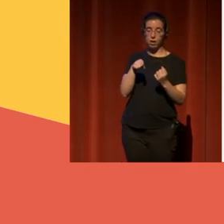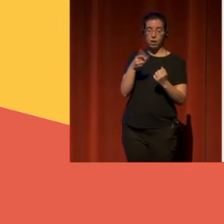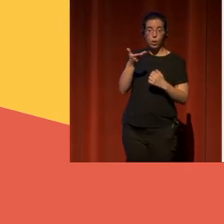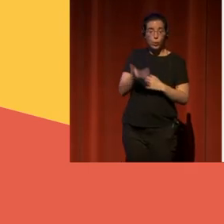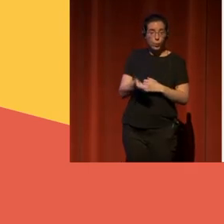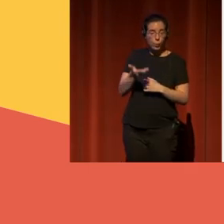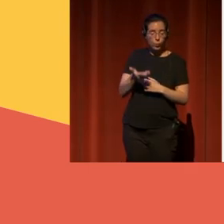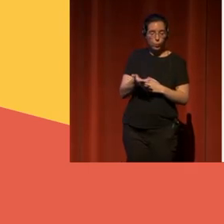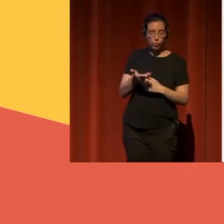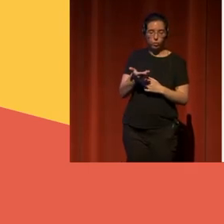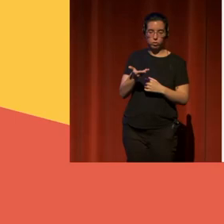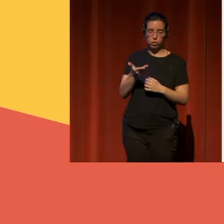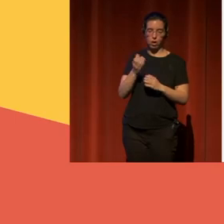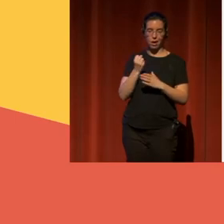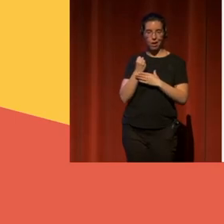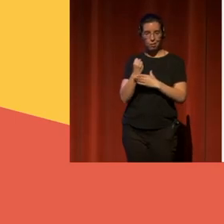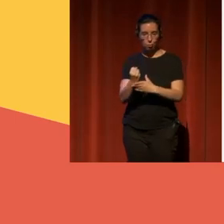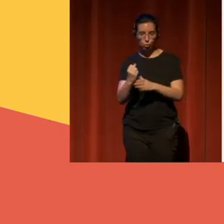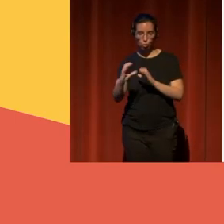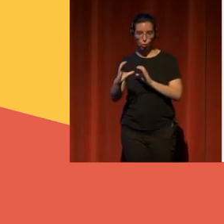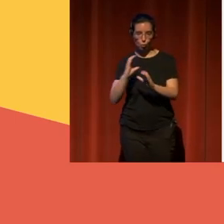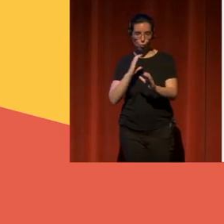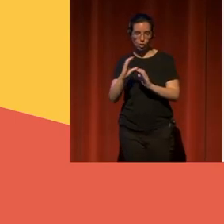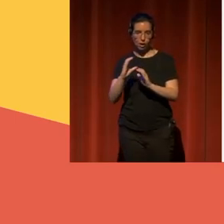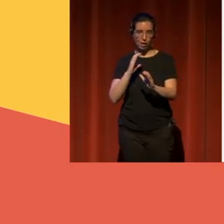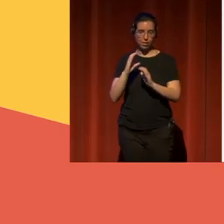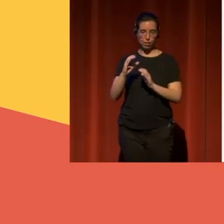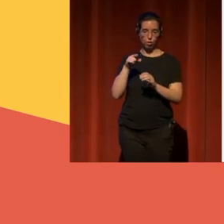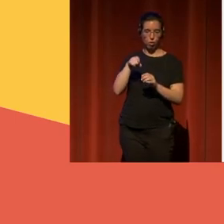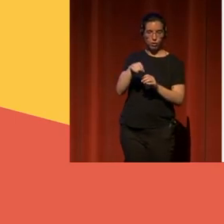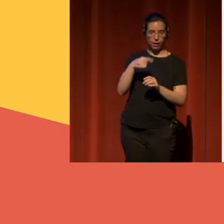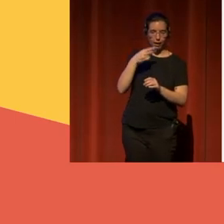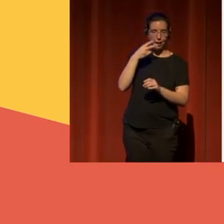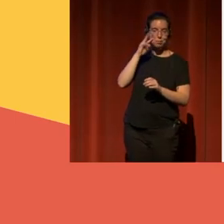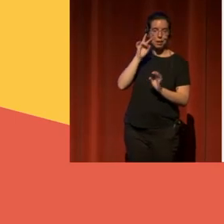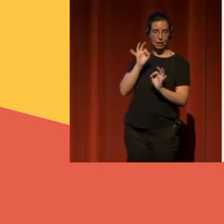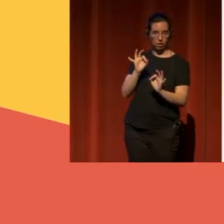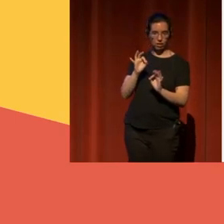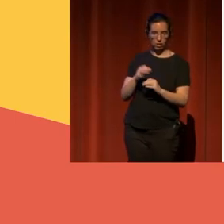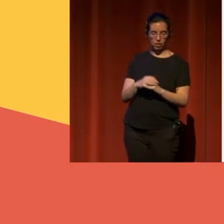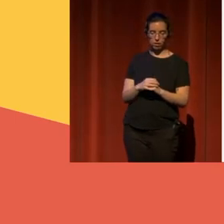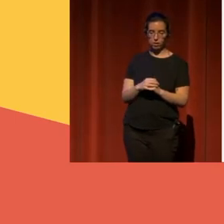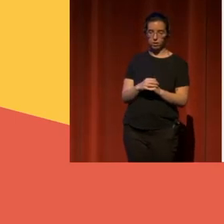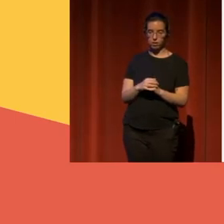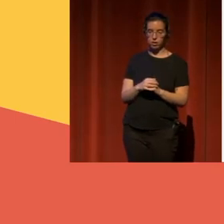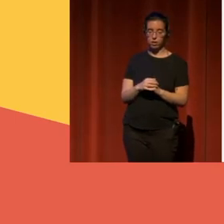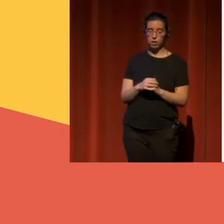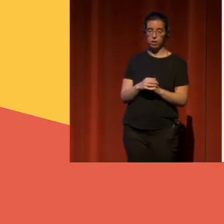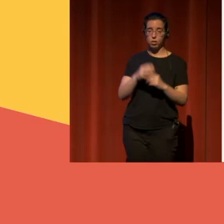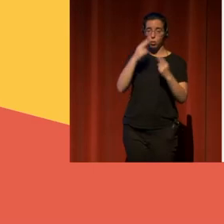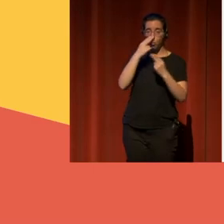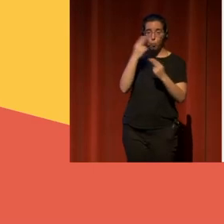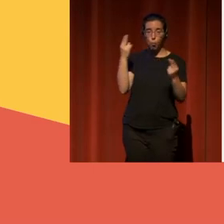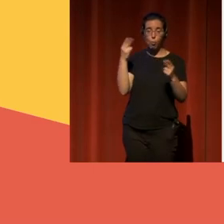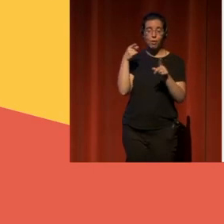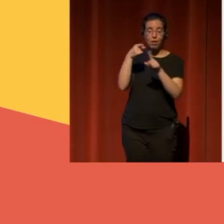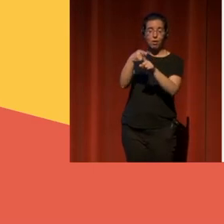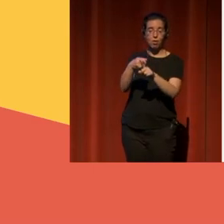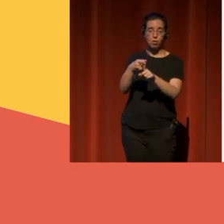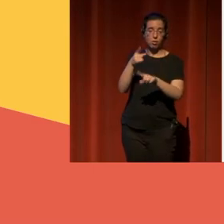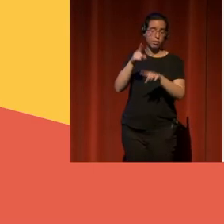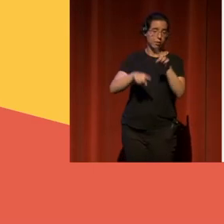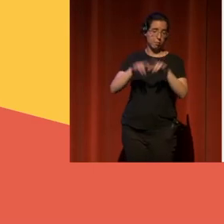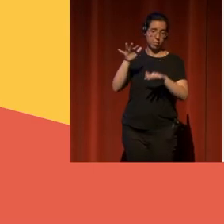de apoyo en la comunicación a objeto y medio de la experiencia. Los públicos destinatarios son muy variados en cuanto a